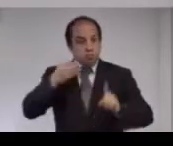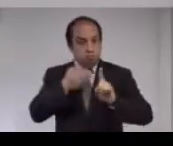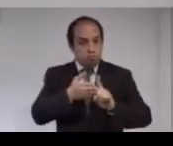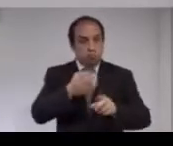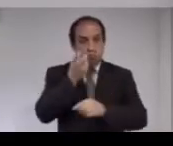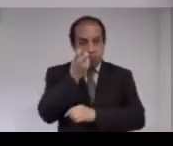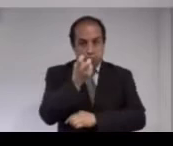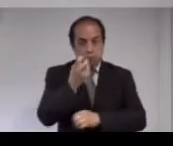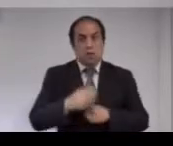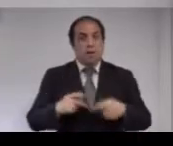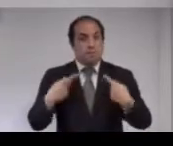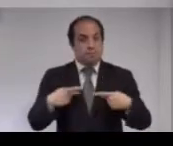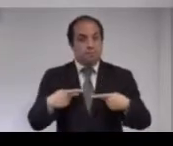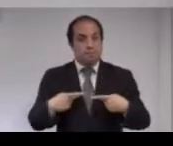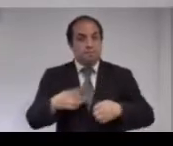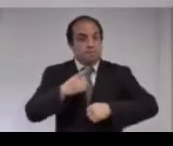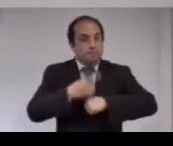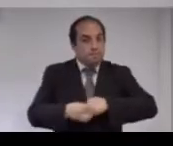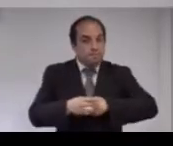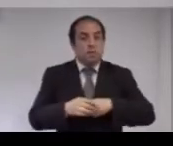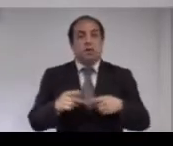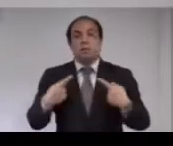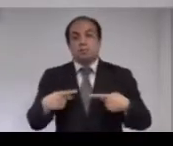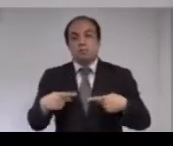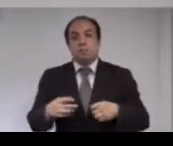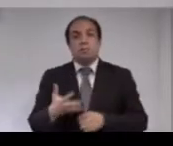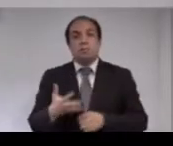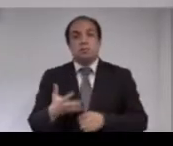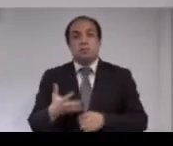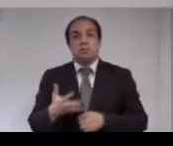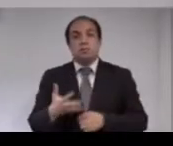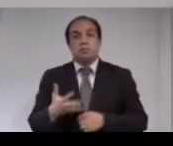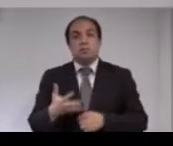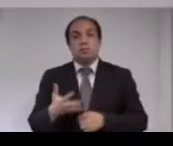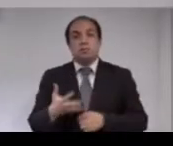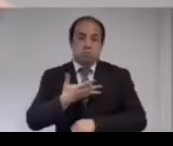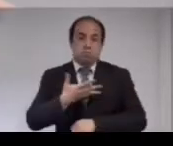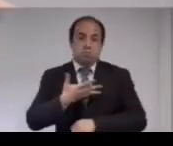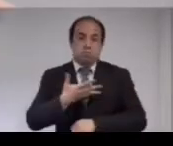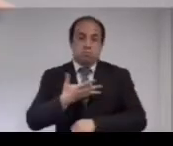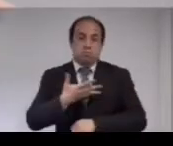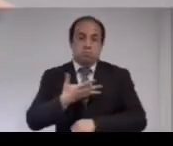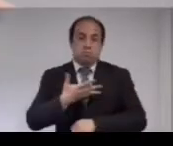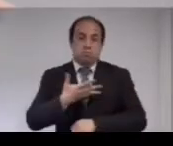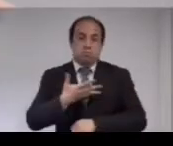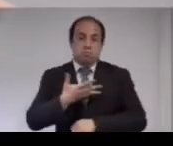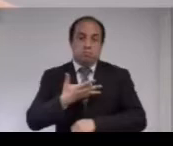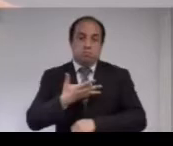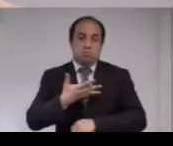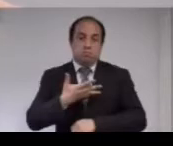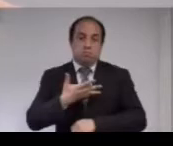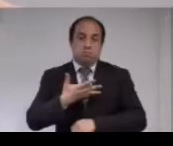eso, en las personas heridas, en las personas que han resultado lesionadas. Adelante, maestro.